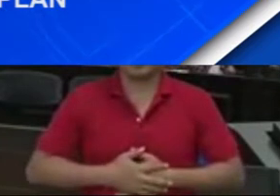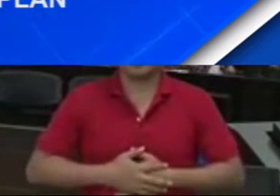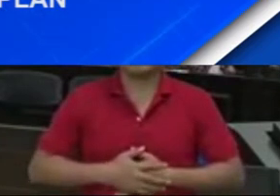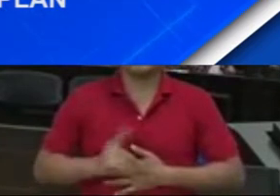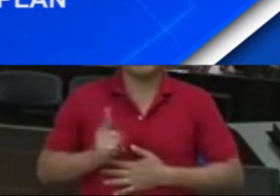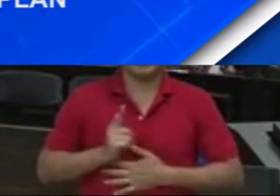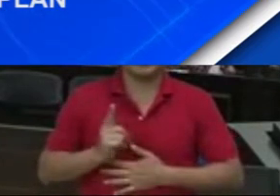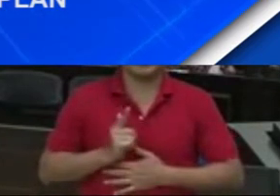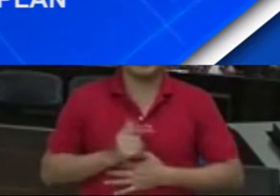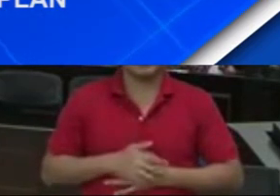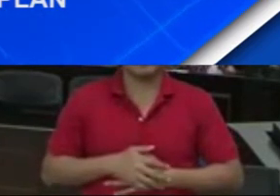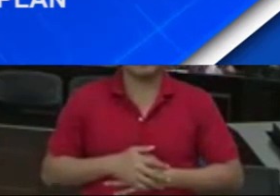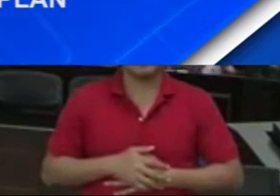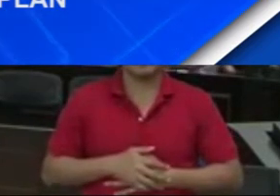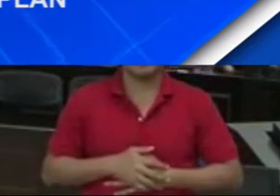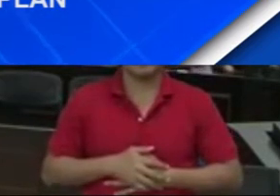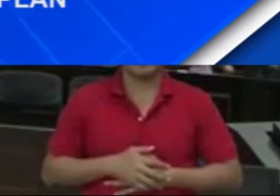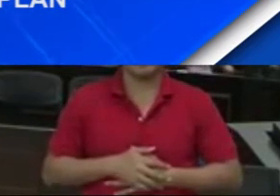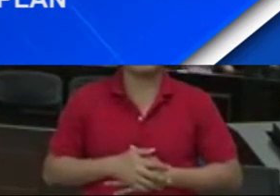tenemos